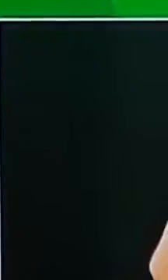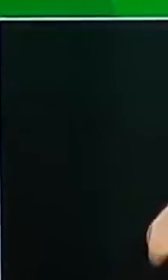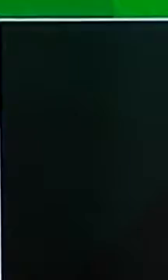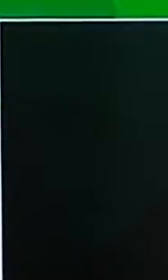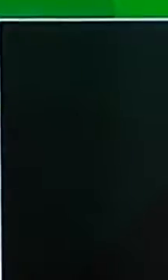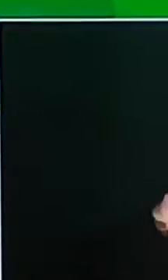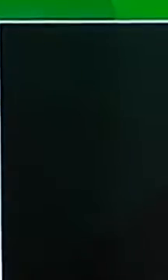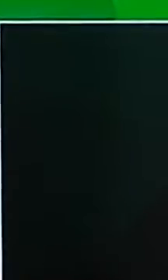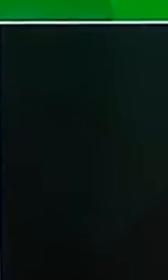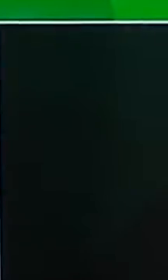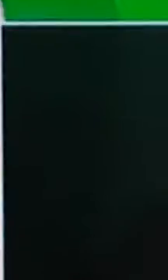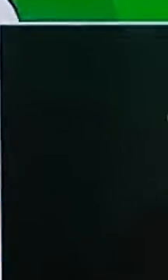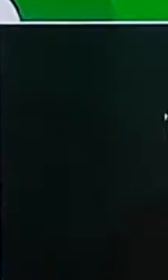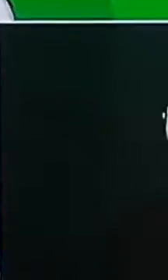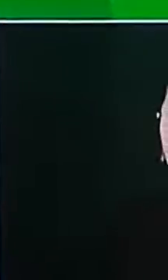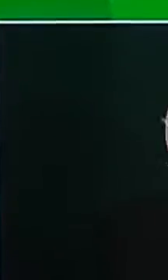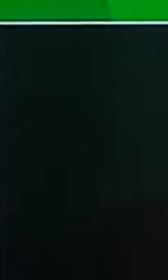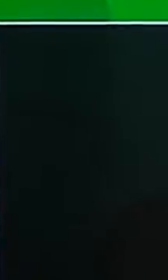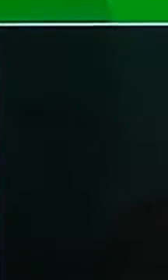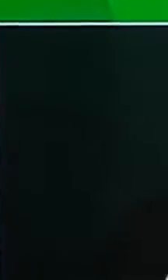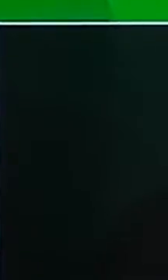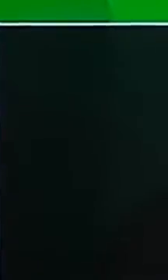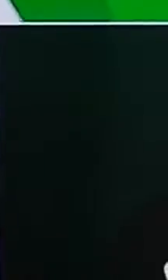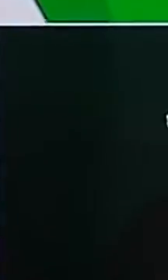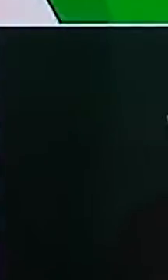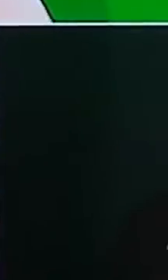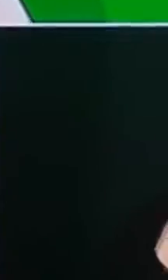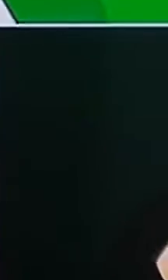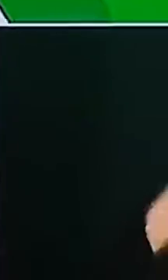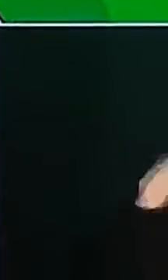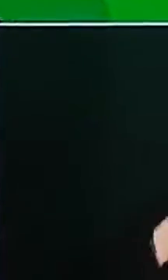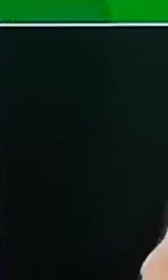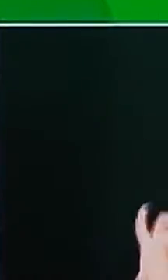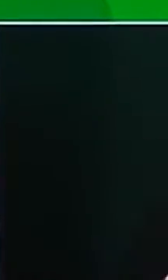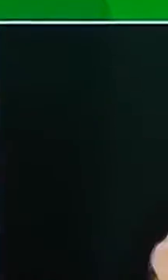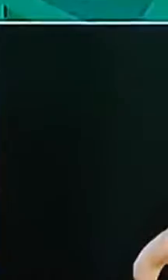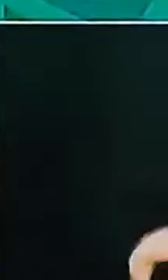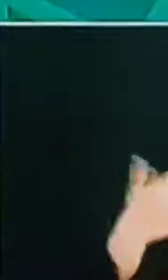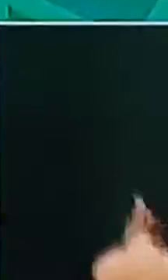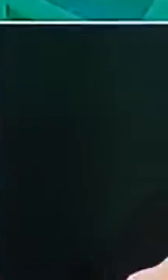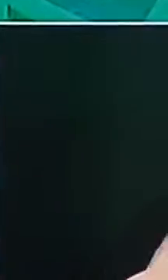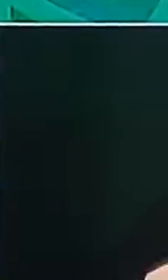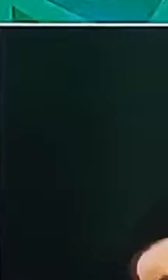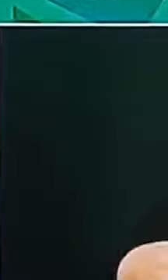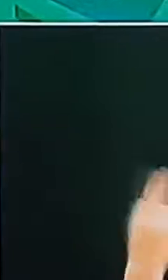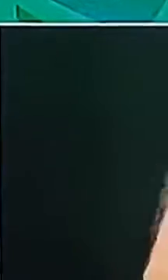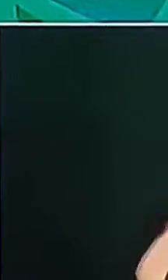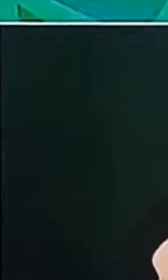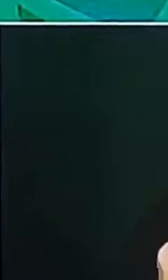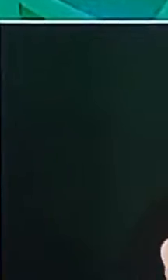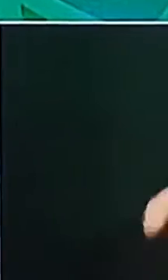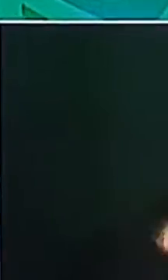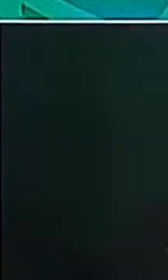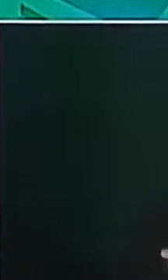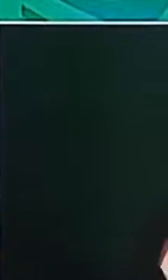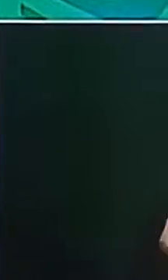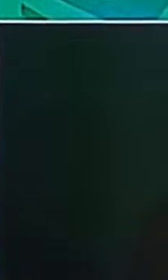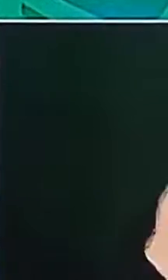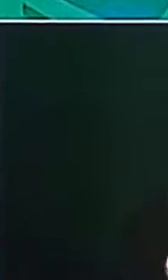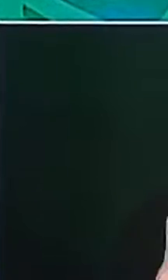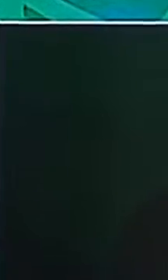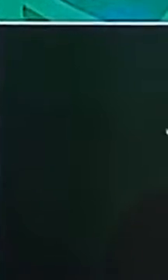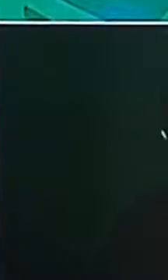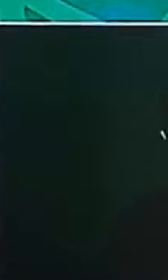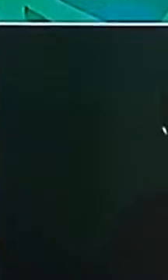esta ola de crecimiento y sobre todo estar en condiciones de regresar presencialmente a clases.